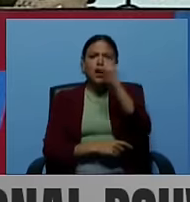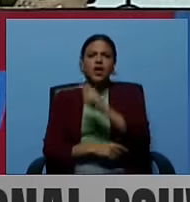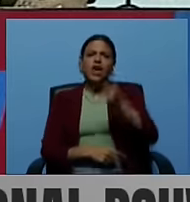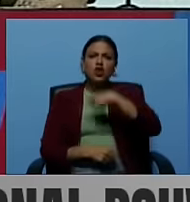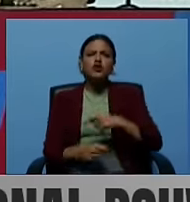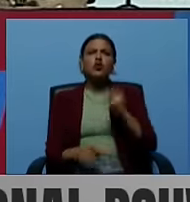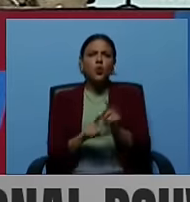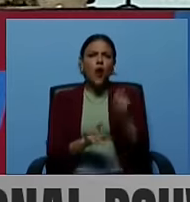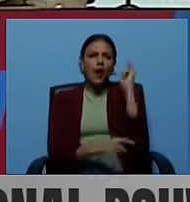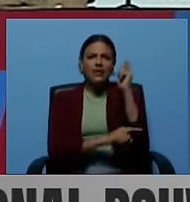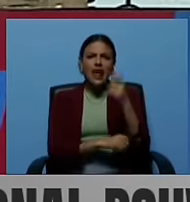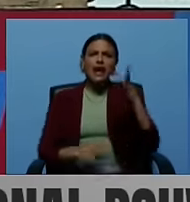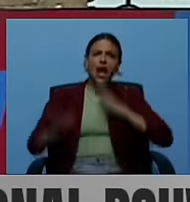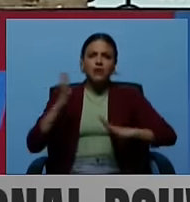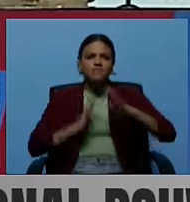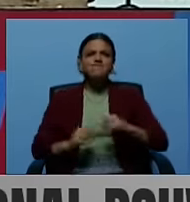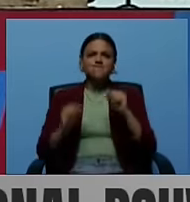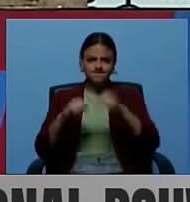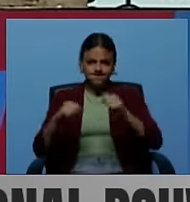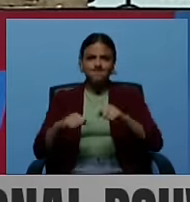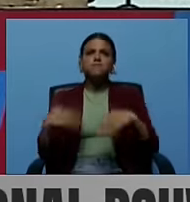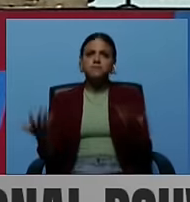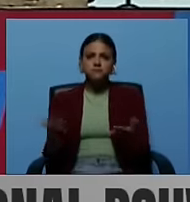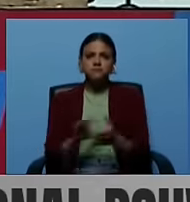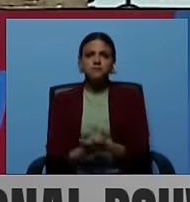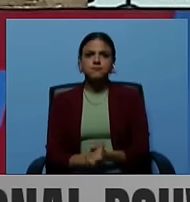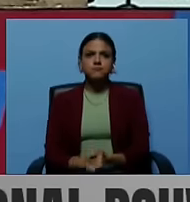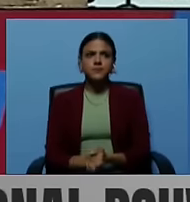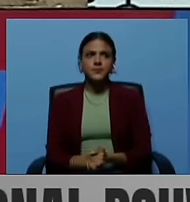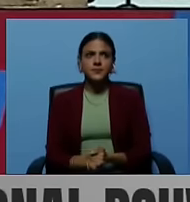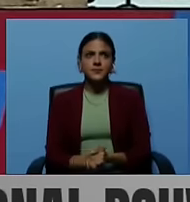tareas de